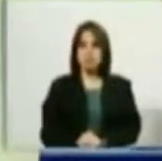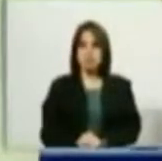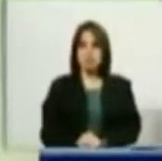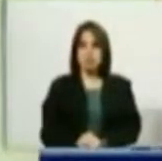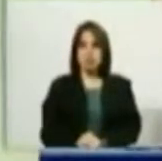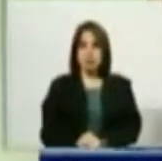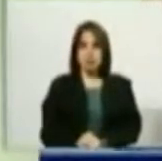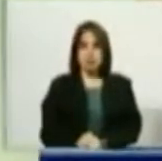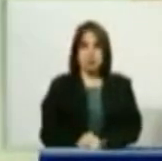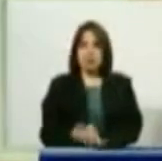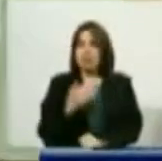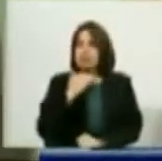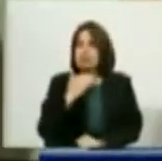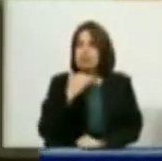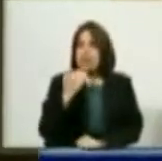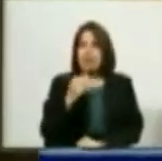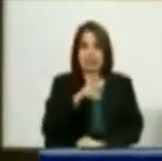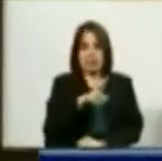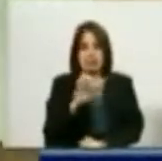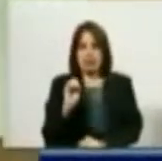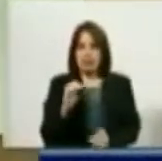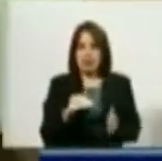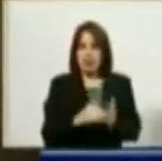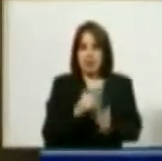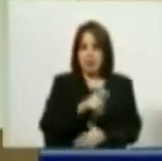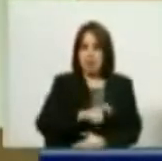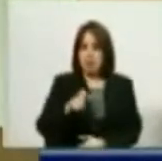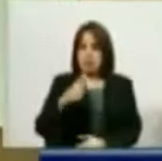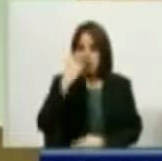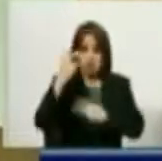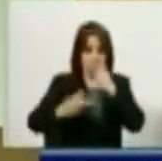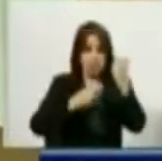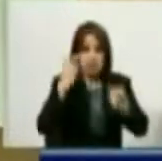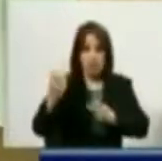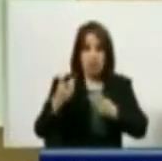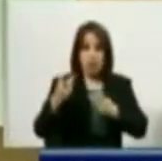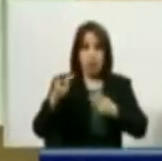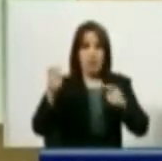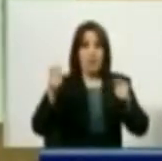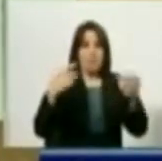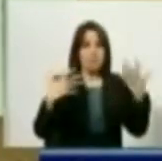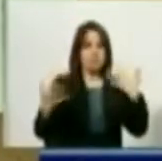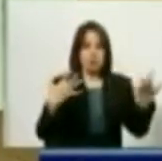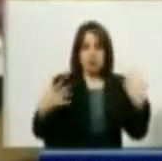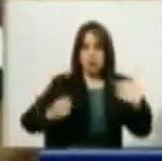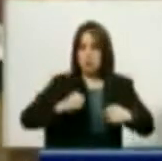cerca de 30.000 personas visitaron la Expo criminalística 2018